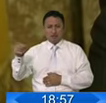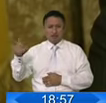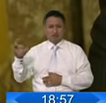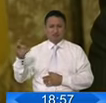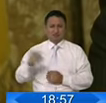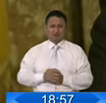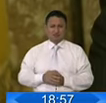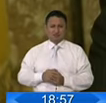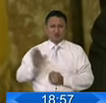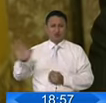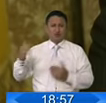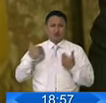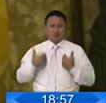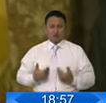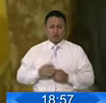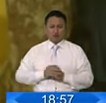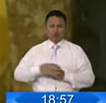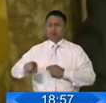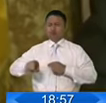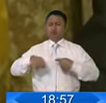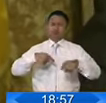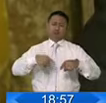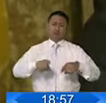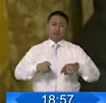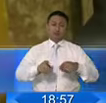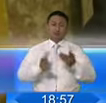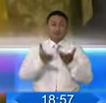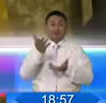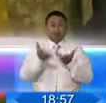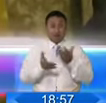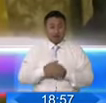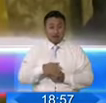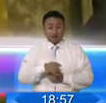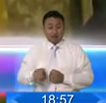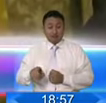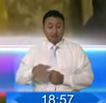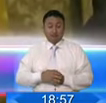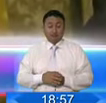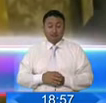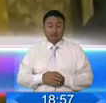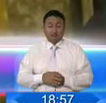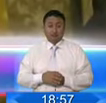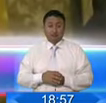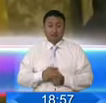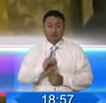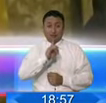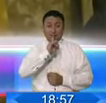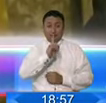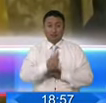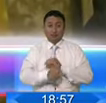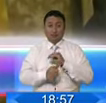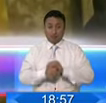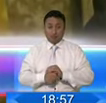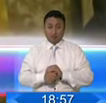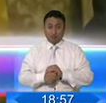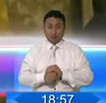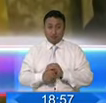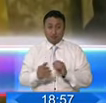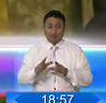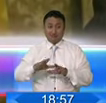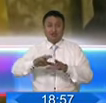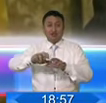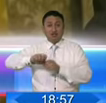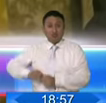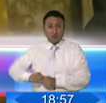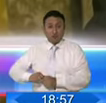comportamientos autoritarios y que posiblemente se han realizado de manera clandestina secuestros